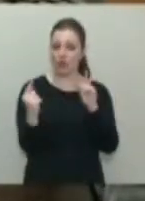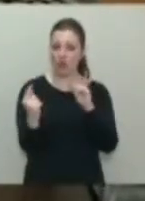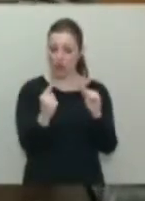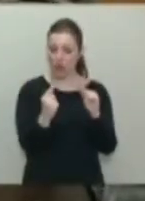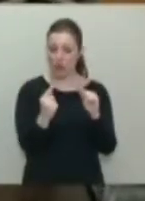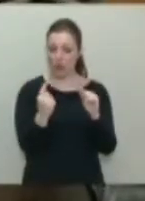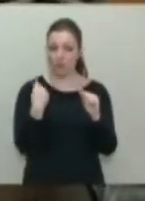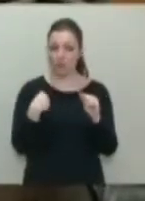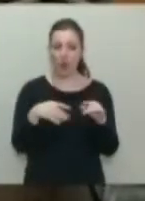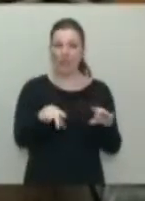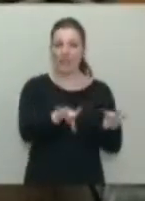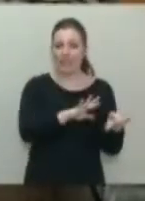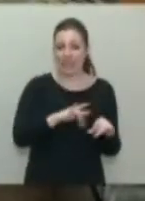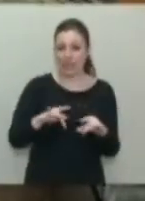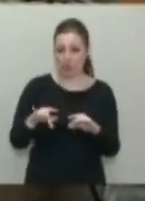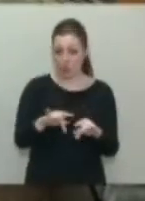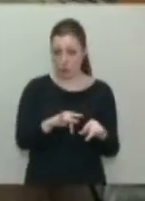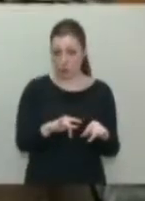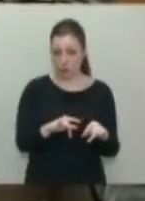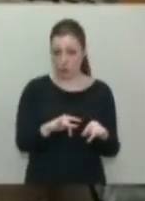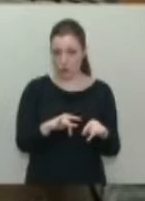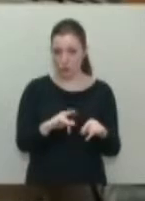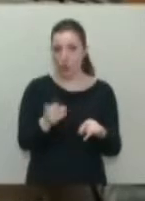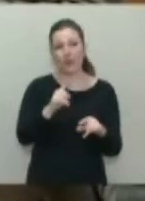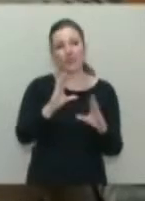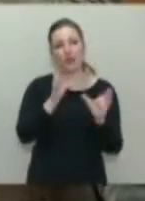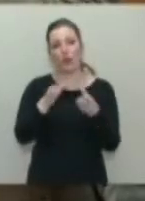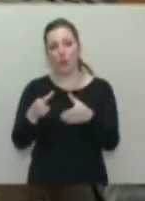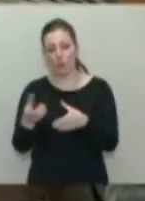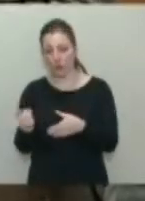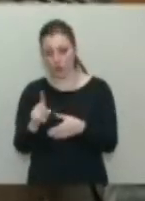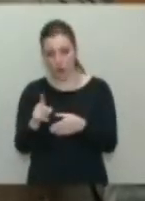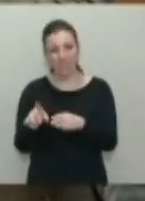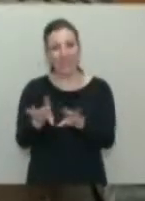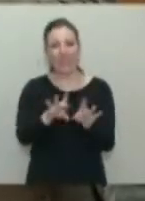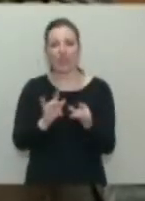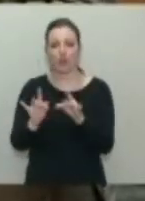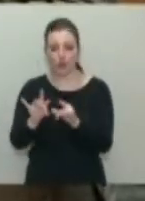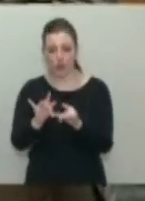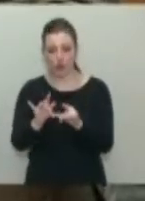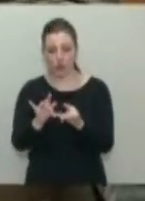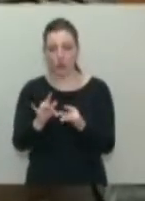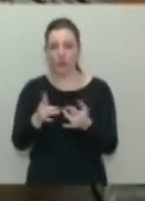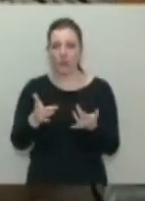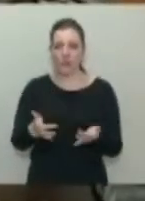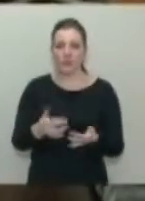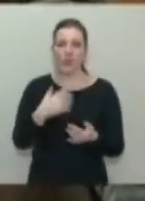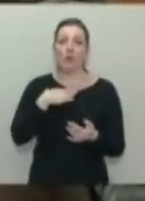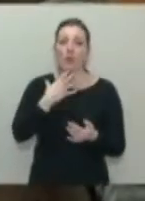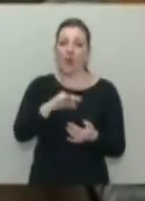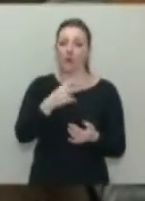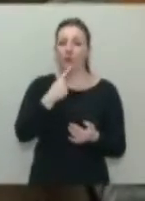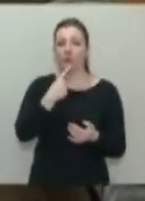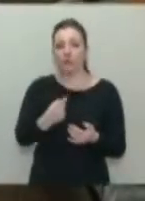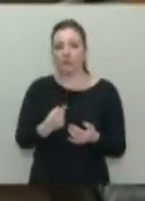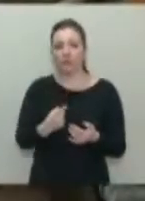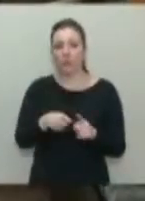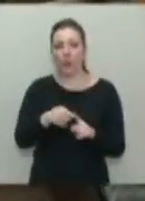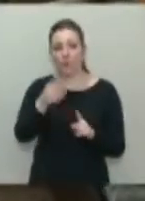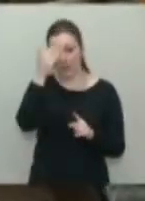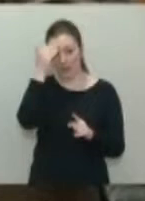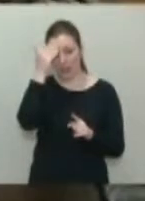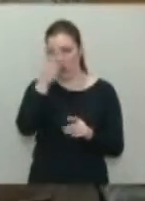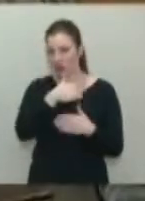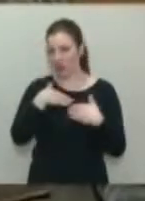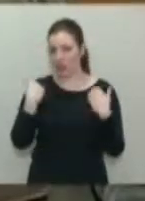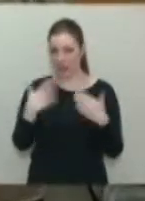entre territorios y no entre partidos, entre territorios y no entre partidos, podemos establecer todos los principios que